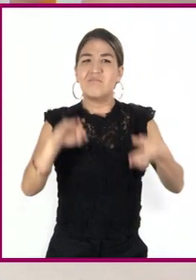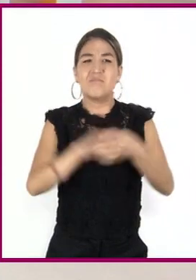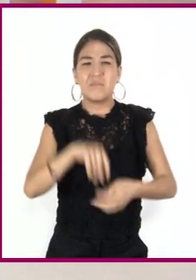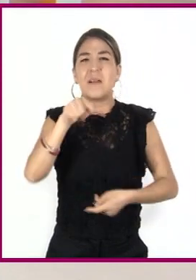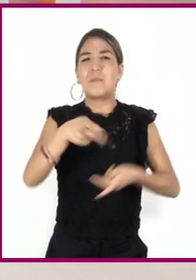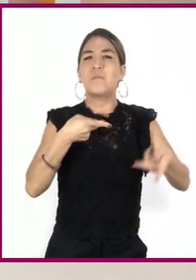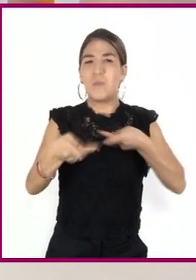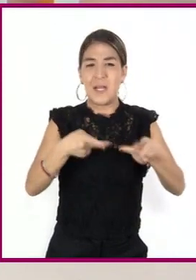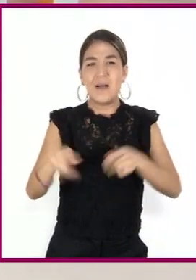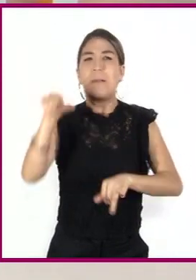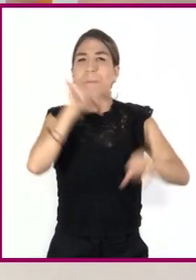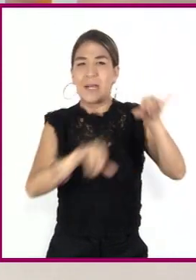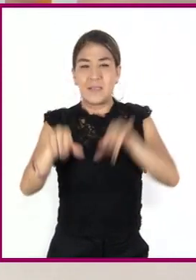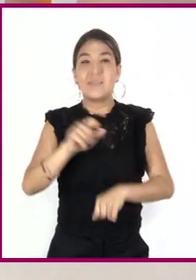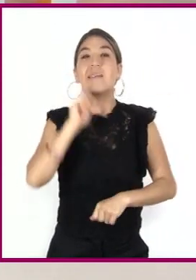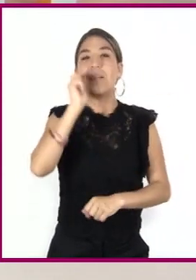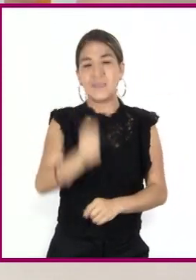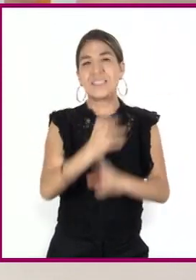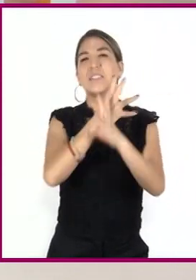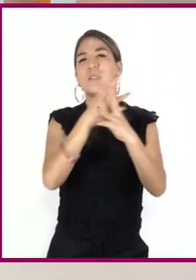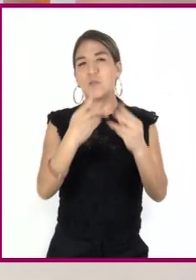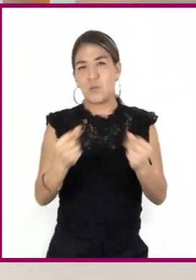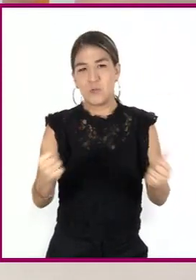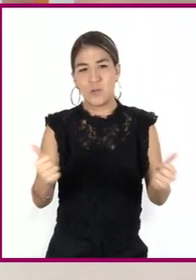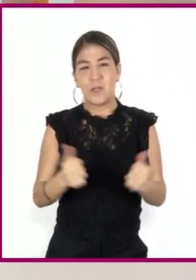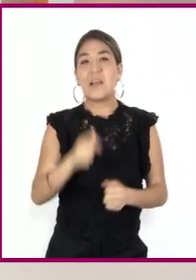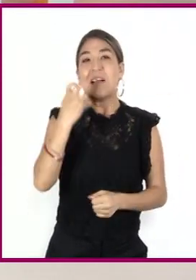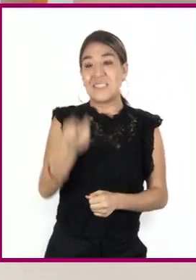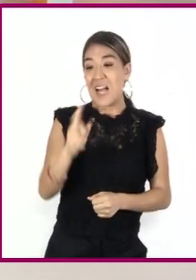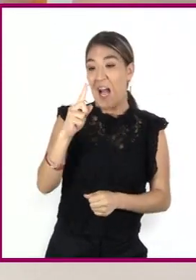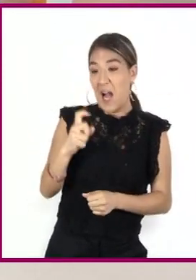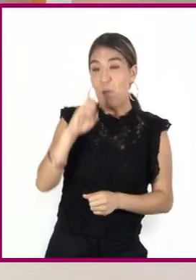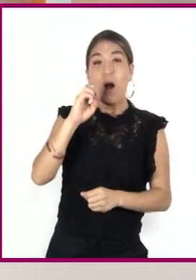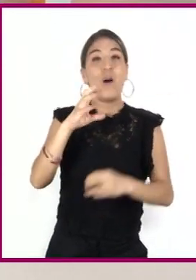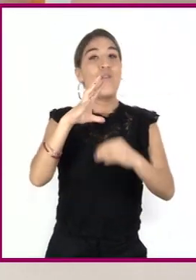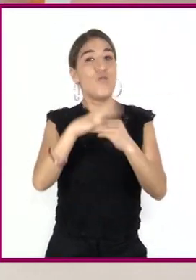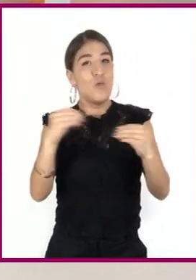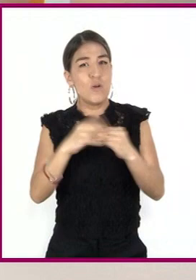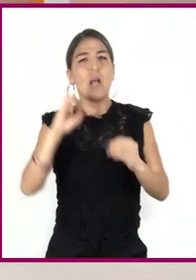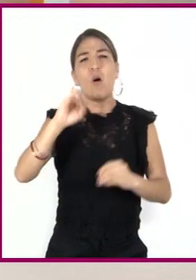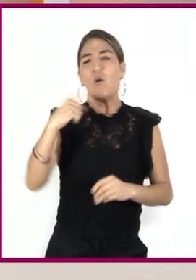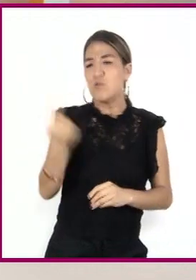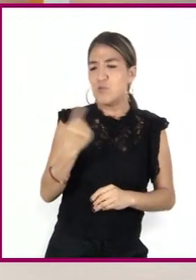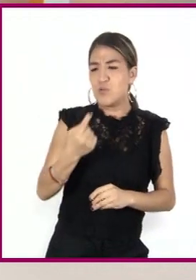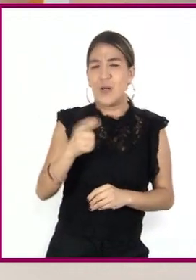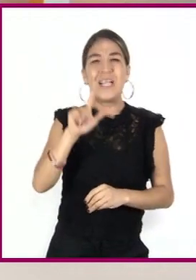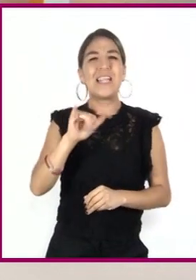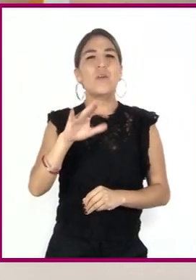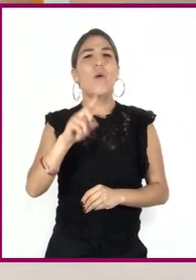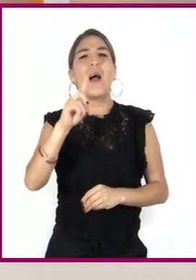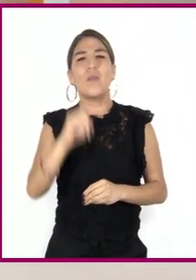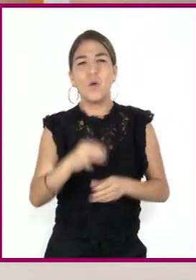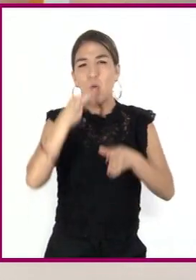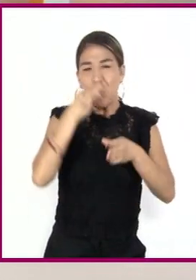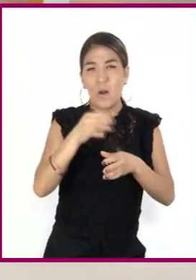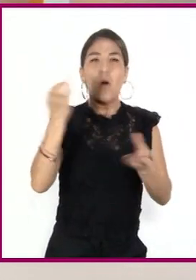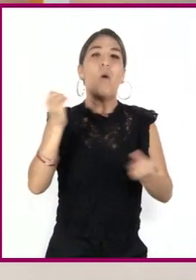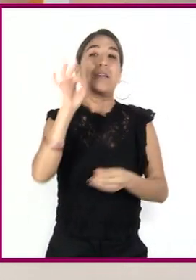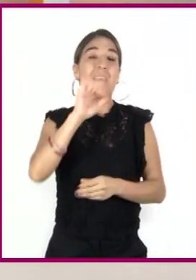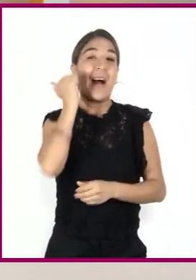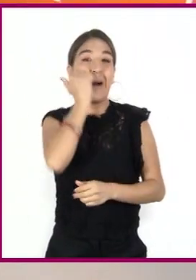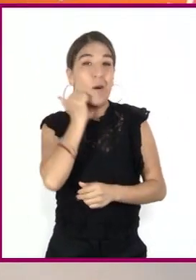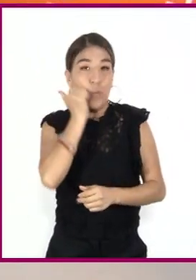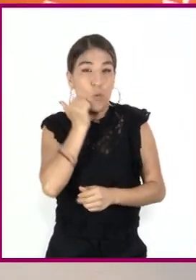más comunes son las disoluciones, desde un agua de frutas o un licuado hasta disolver un detergente o algún otro producto de limpieza en